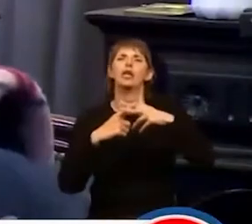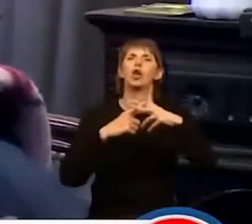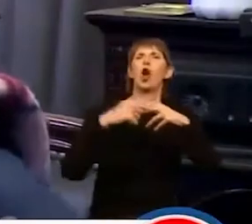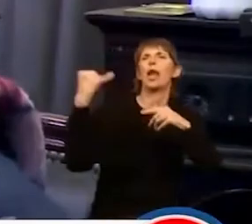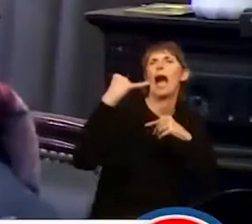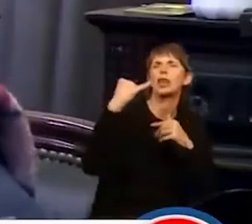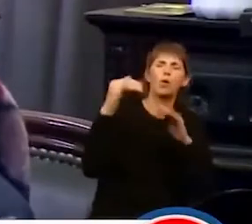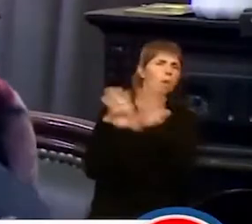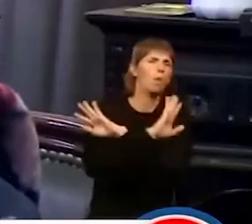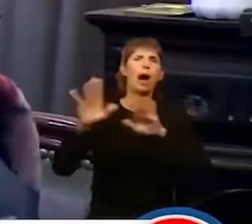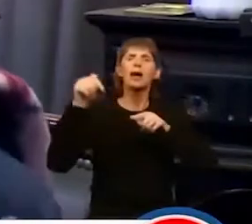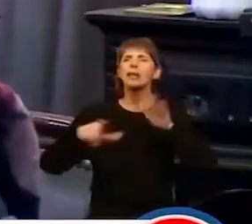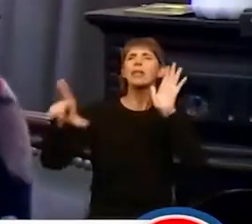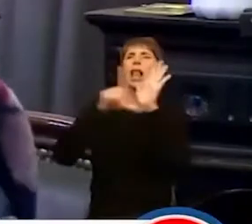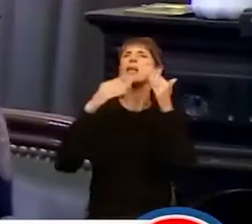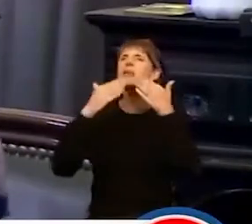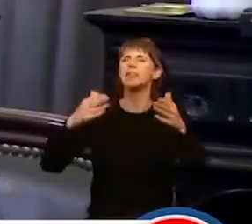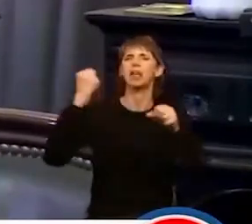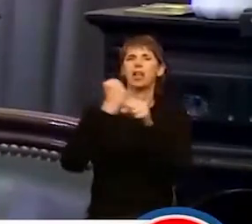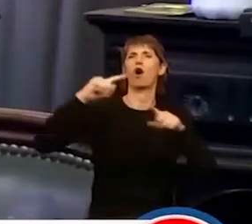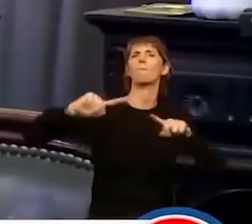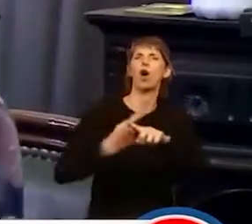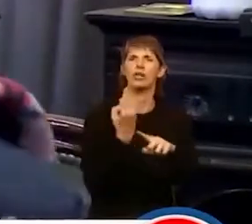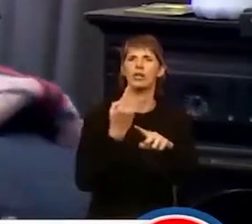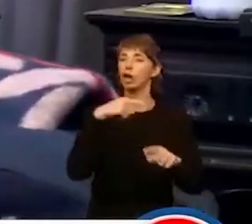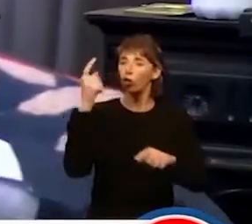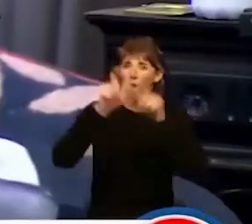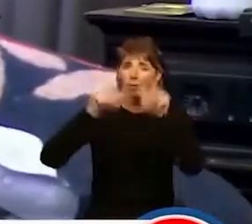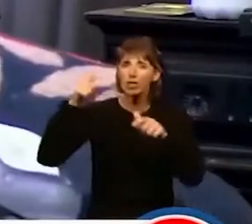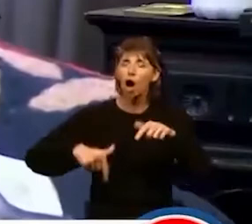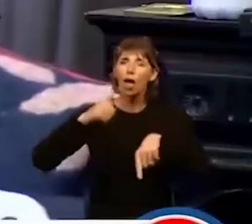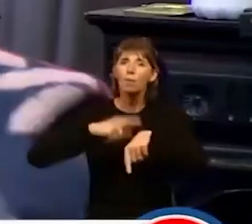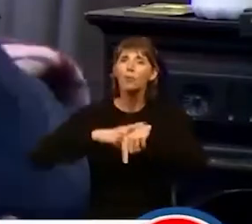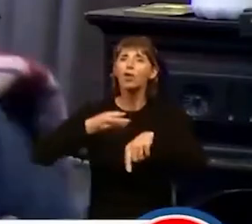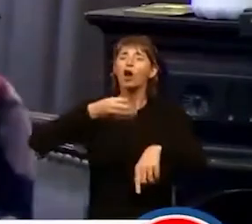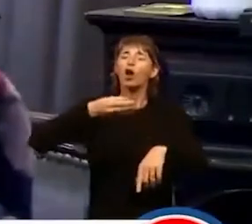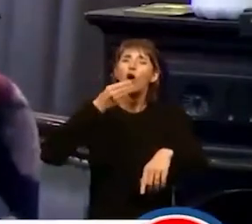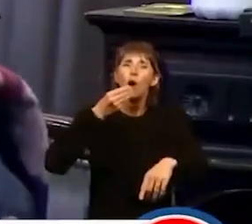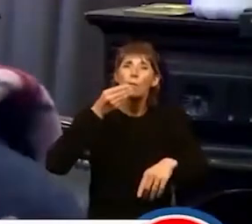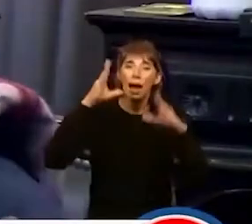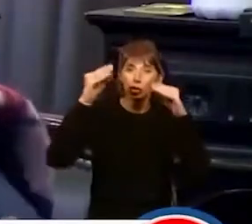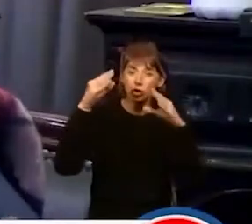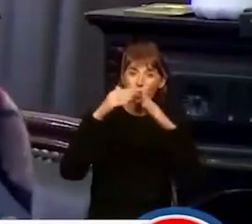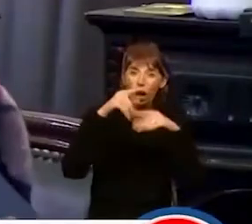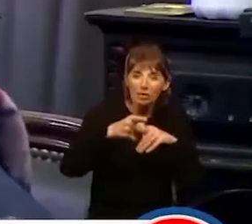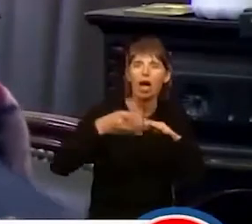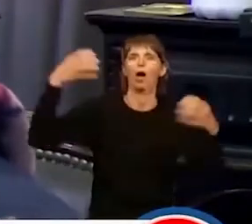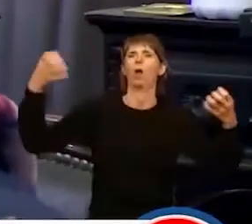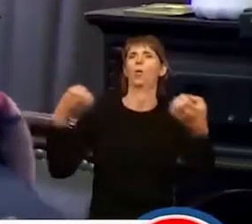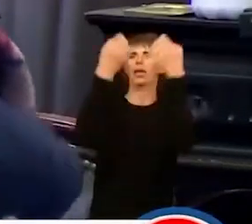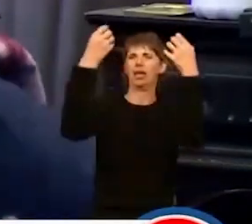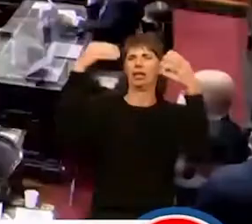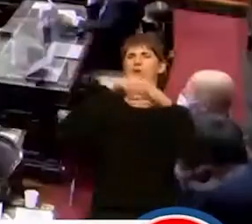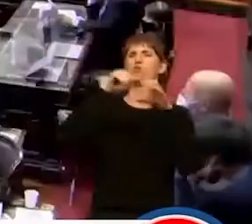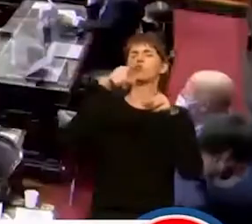un acuerdo que nos llevó a lograr cumplir con nuestra promesa de campaña de ese 2017 que